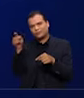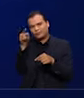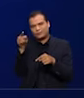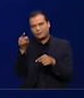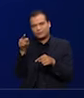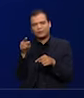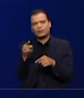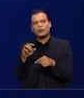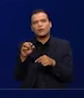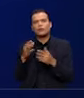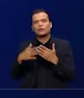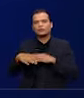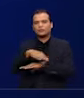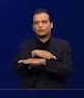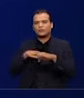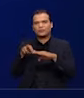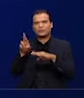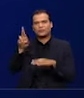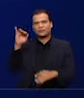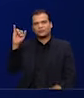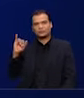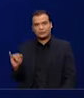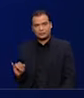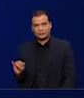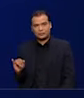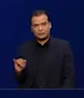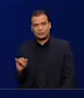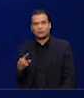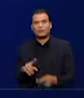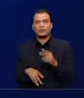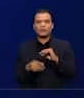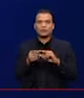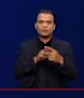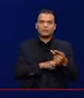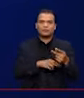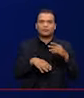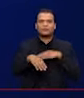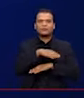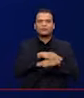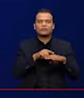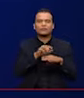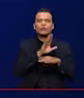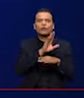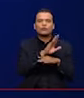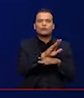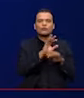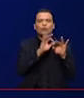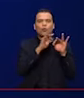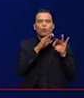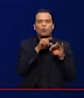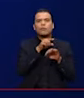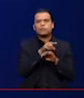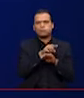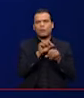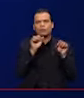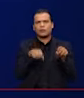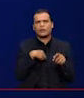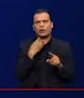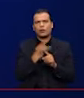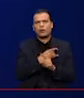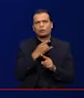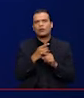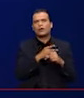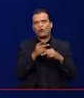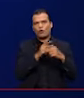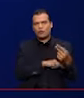mencionado, a la altura de la glorieta de Roldanillo, y viceversa a la altura de la glorieta del municipio de La Unión. También